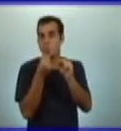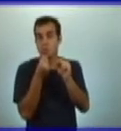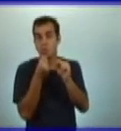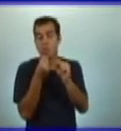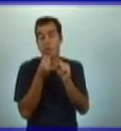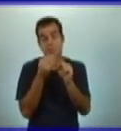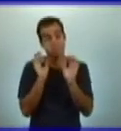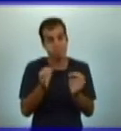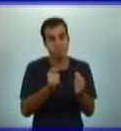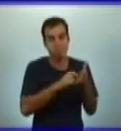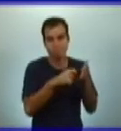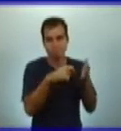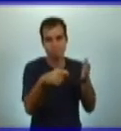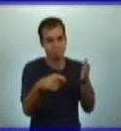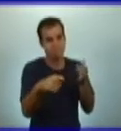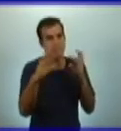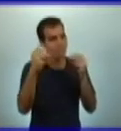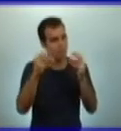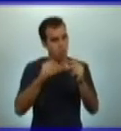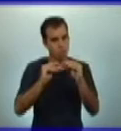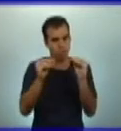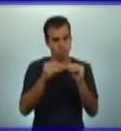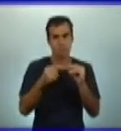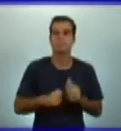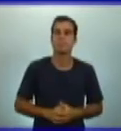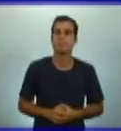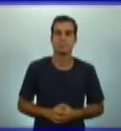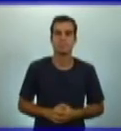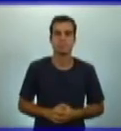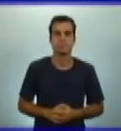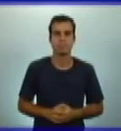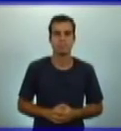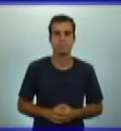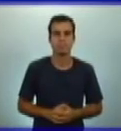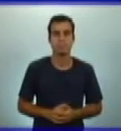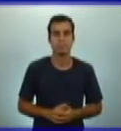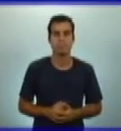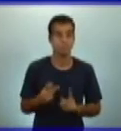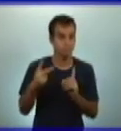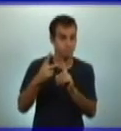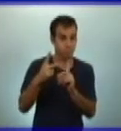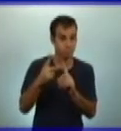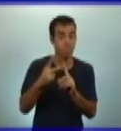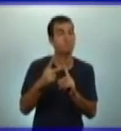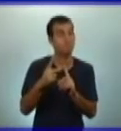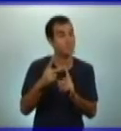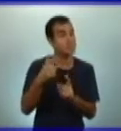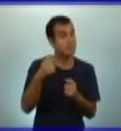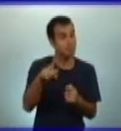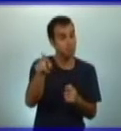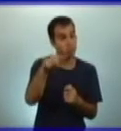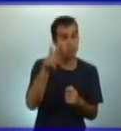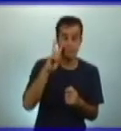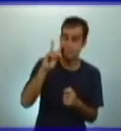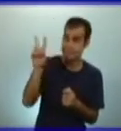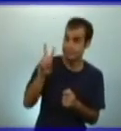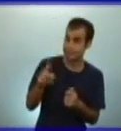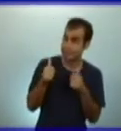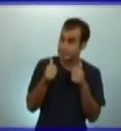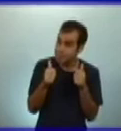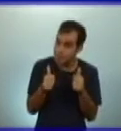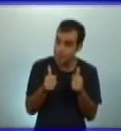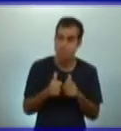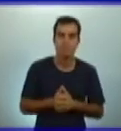procedimiento escrito y calcular la suma. En el segundo ejercicio, también hay que leer muy bien, dice,